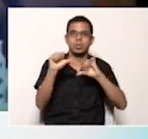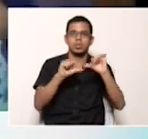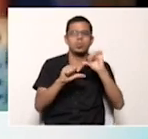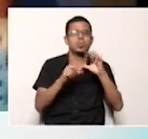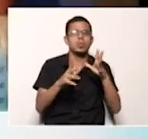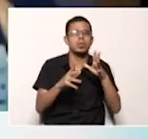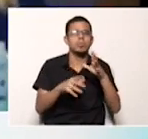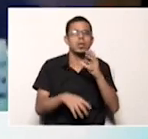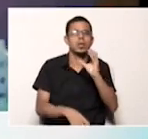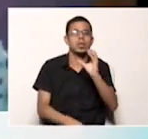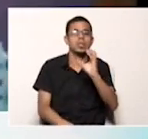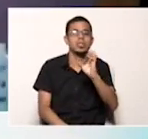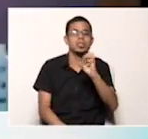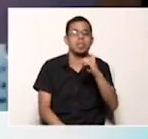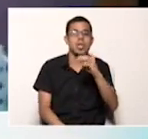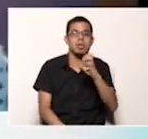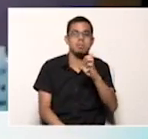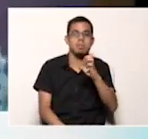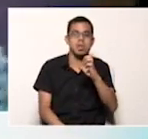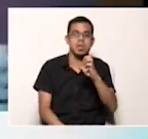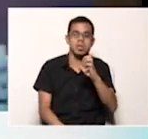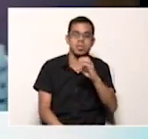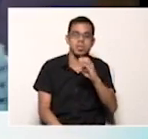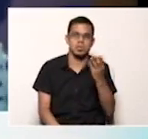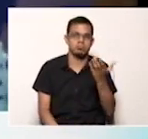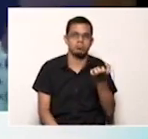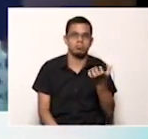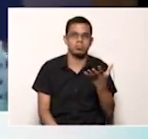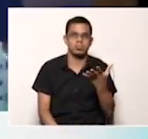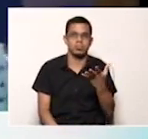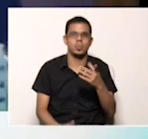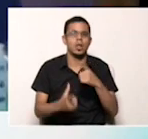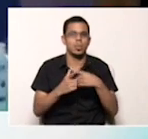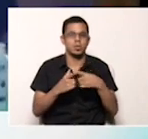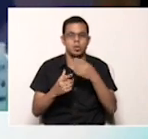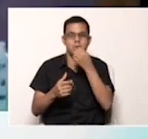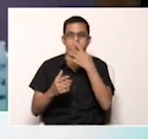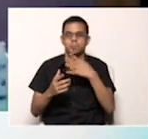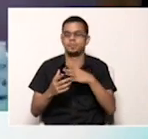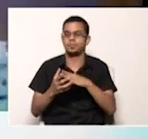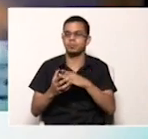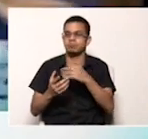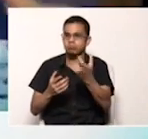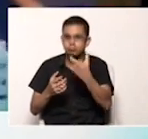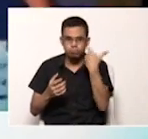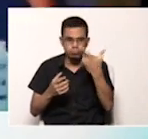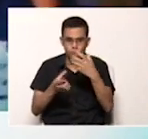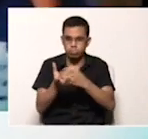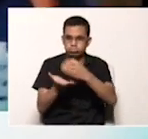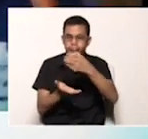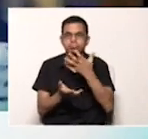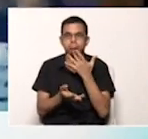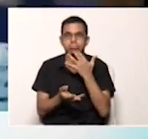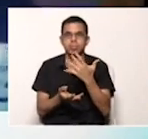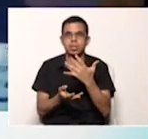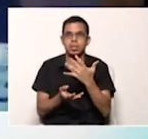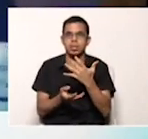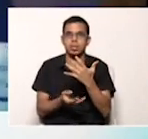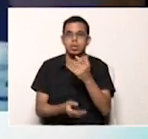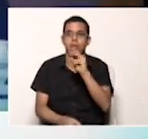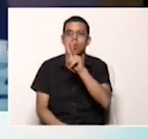CMC. Procedemos a elaborar nuestro gel. Buscamos un envase transparente y agregamos